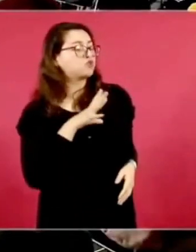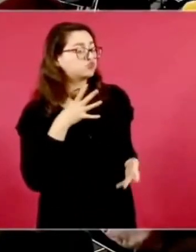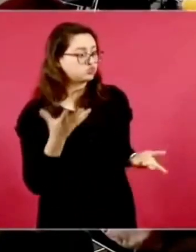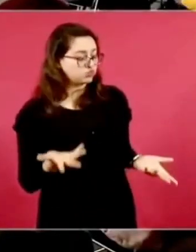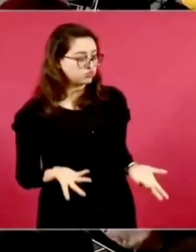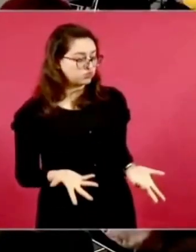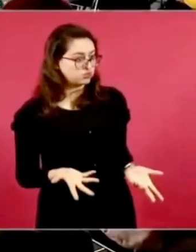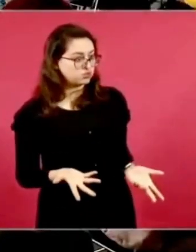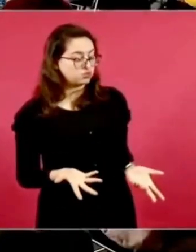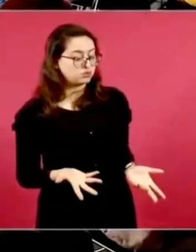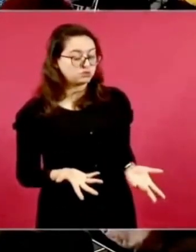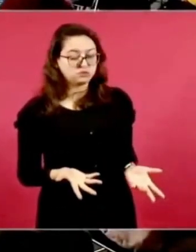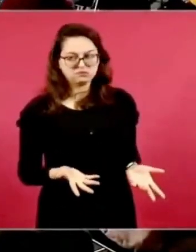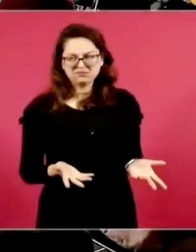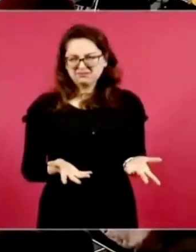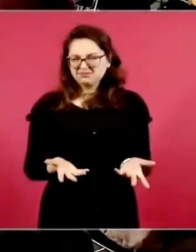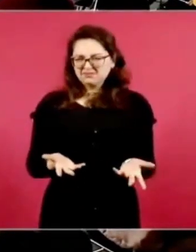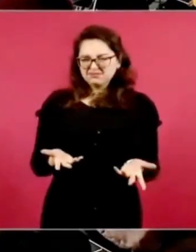O sea, porque